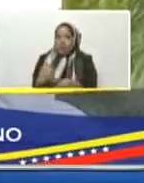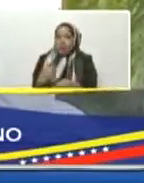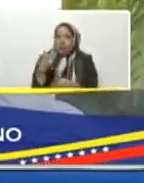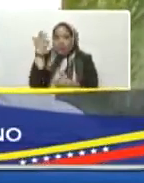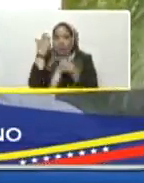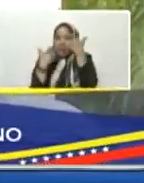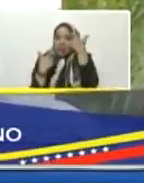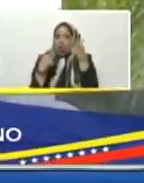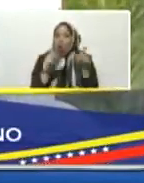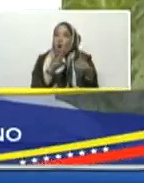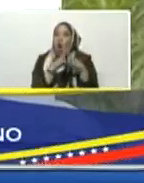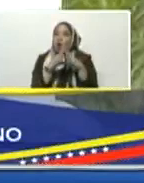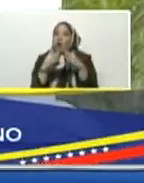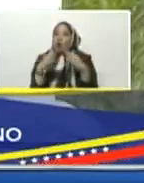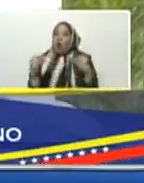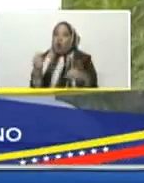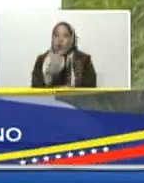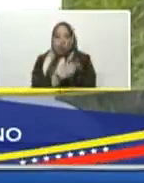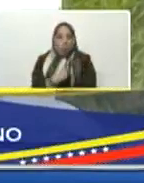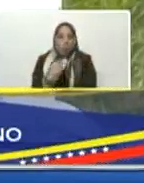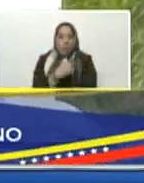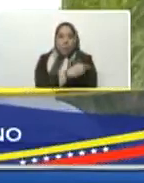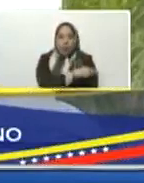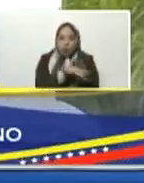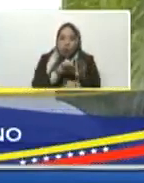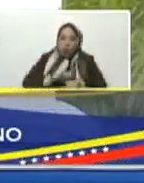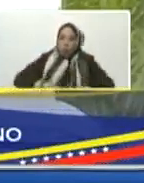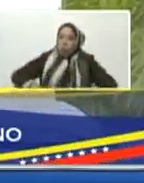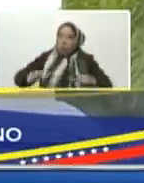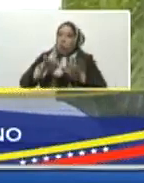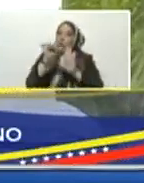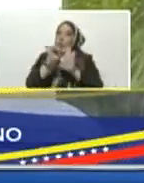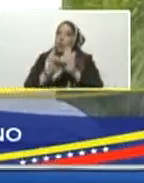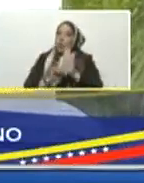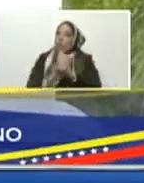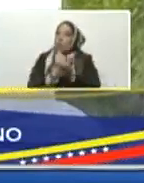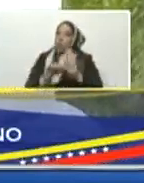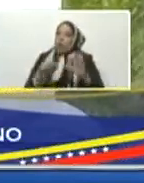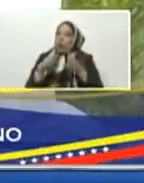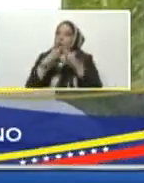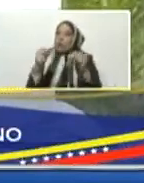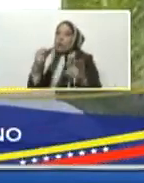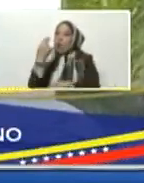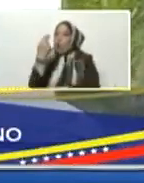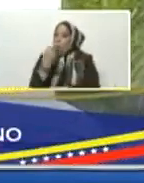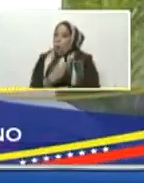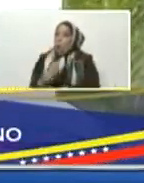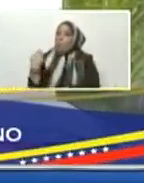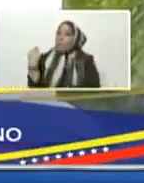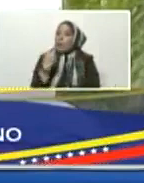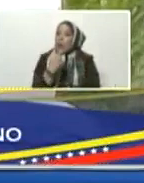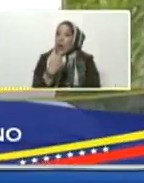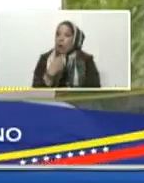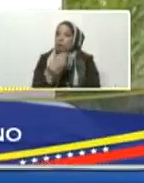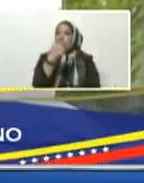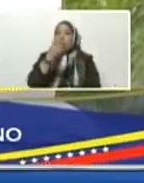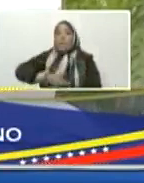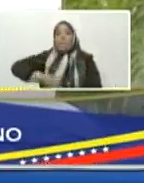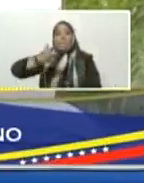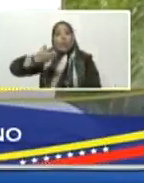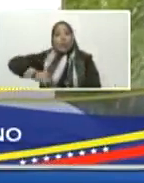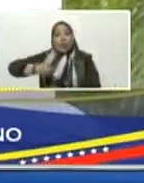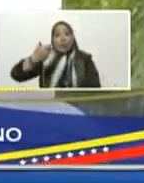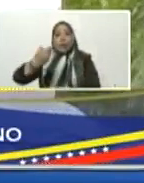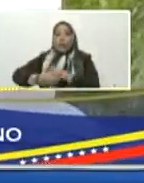totalidad en los quirófanos, en las salas de quimioterapia, en toda la parte de hospitalización. Es un hospital